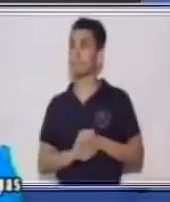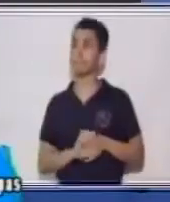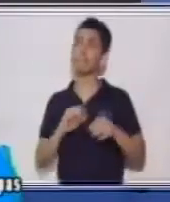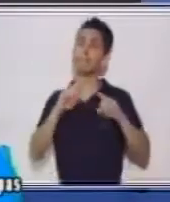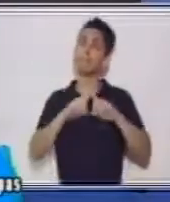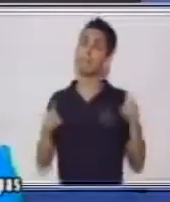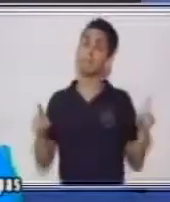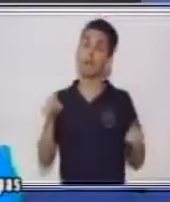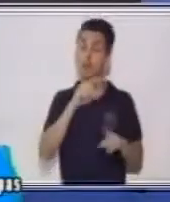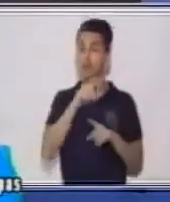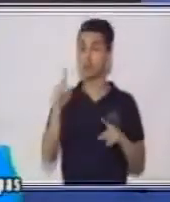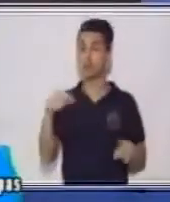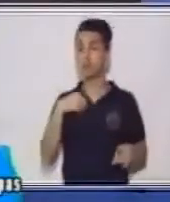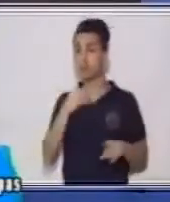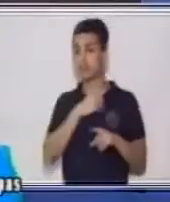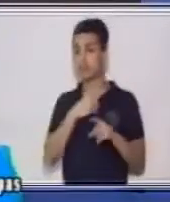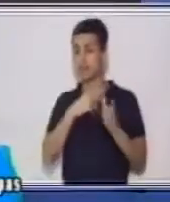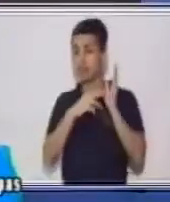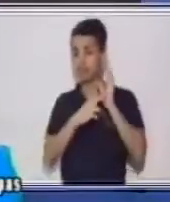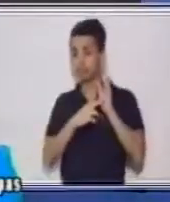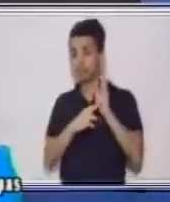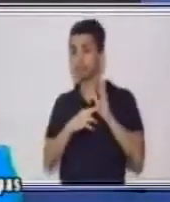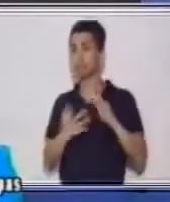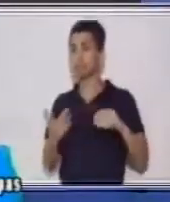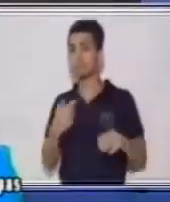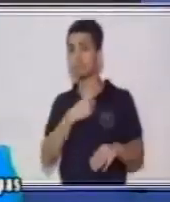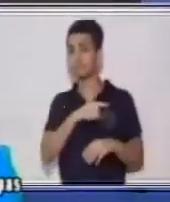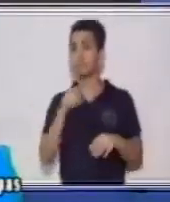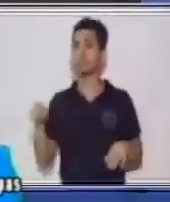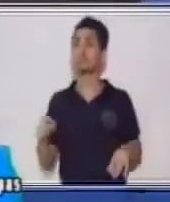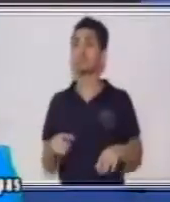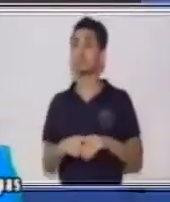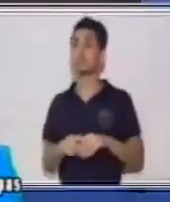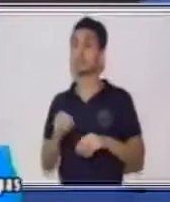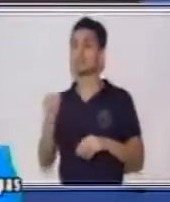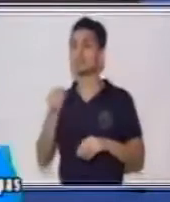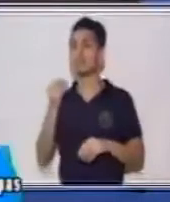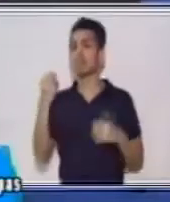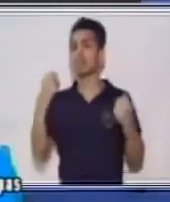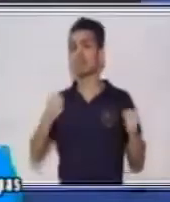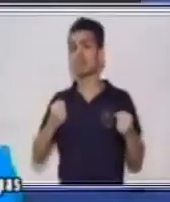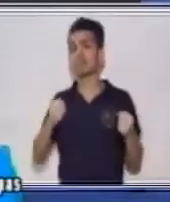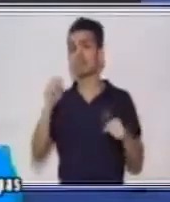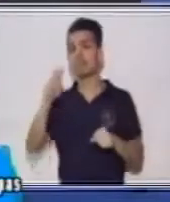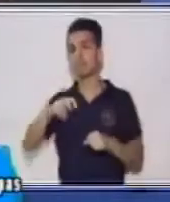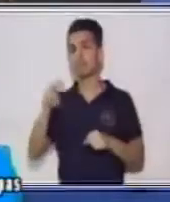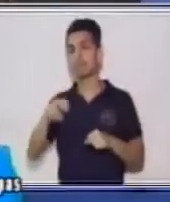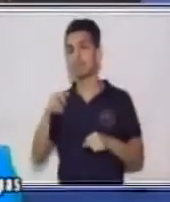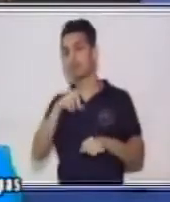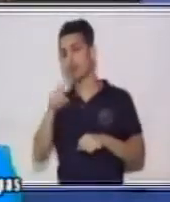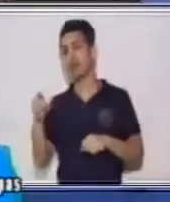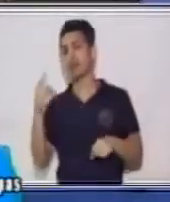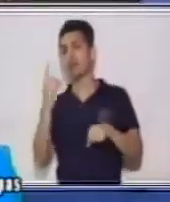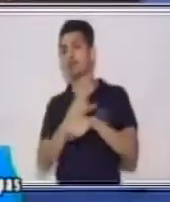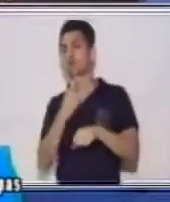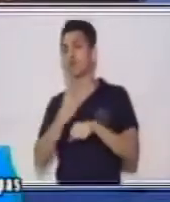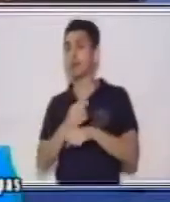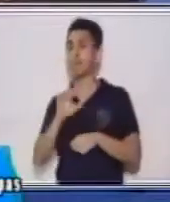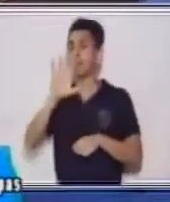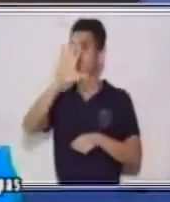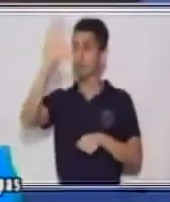yo lo quiero representar de un territorio, ¿qué es lo que tengo que hacer? Utilizar entonces un